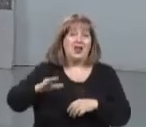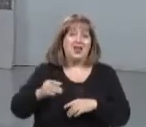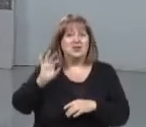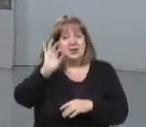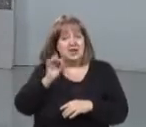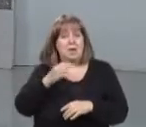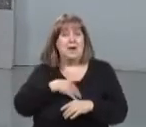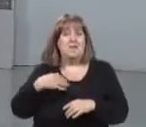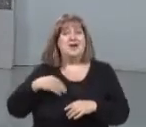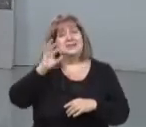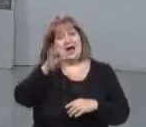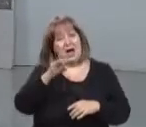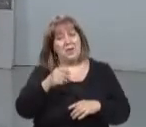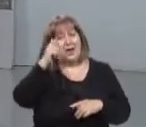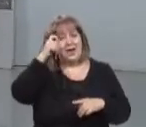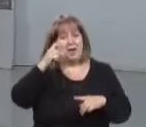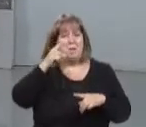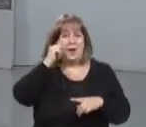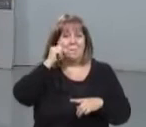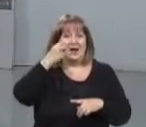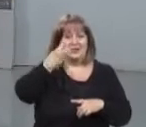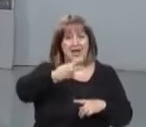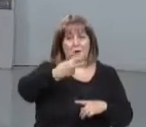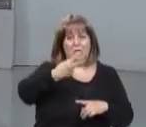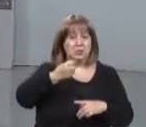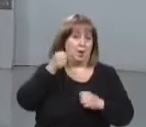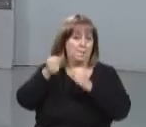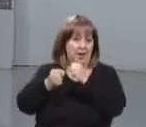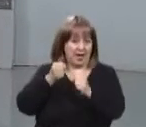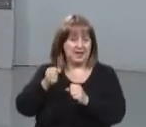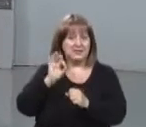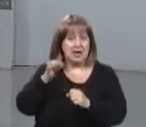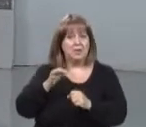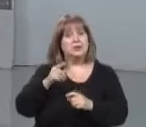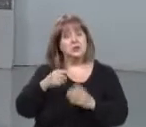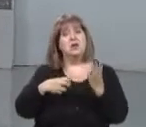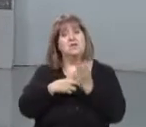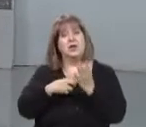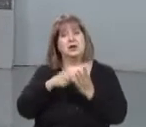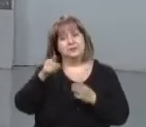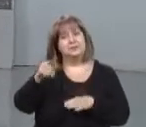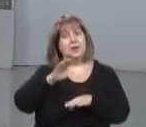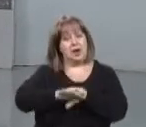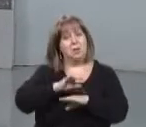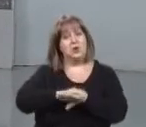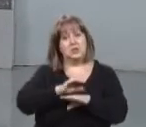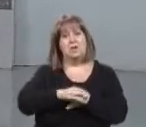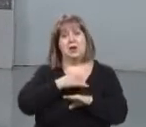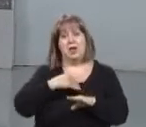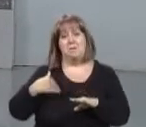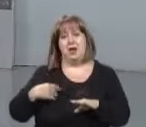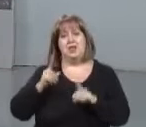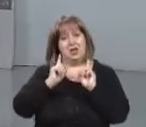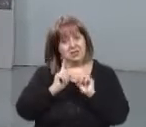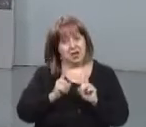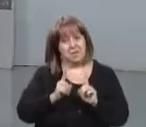maltratada por quien era su pareja. Bien. Por lo tanto, considera desde la justicia que sabía que podría haberlo evitado y